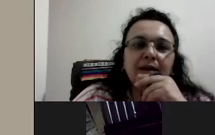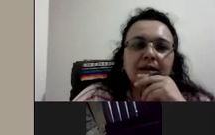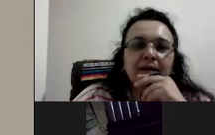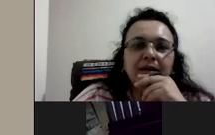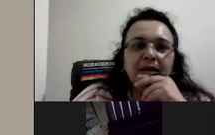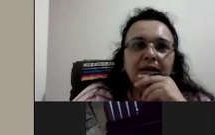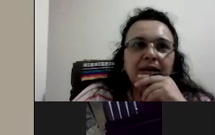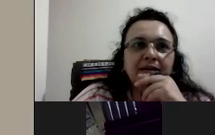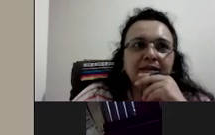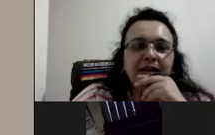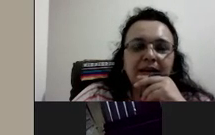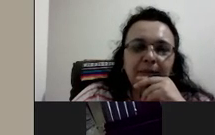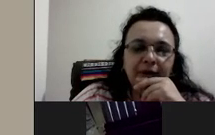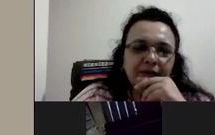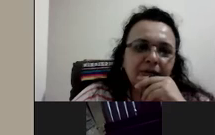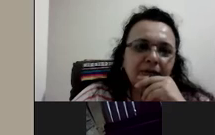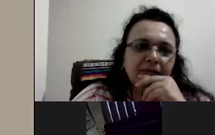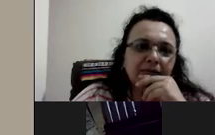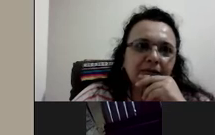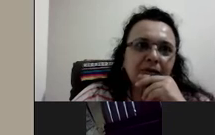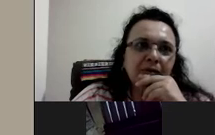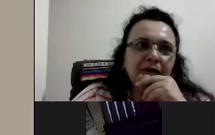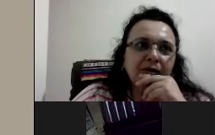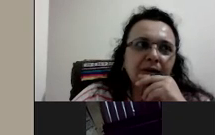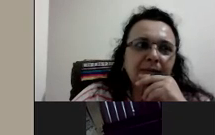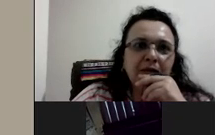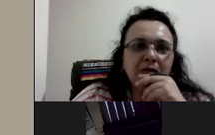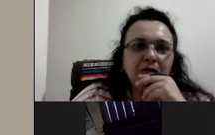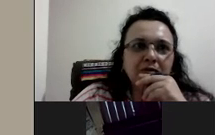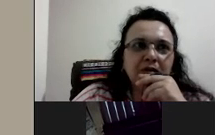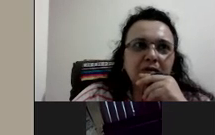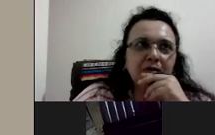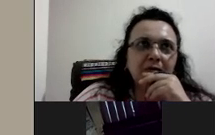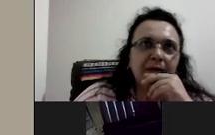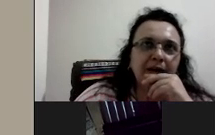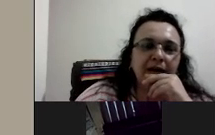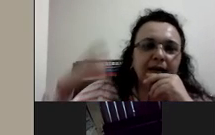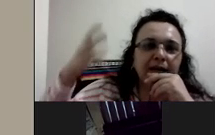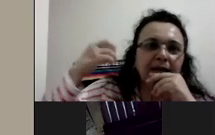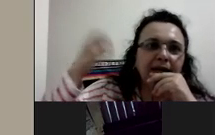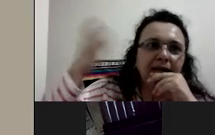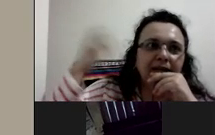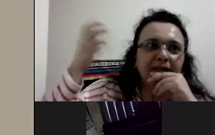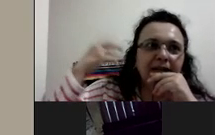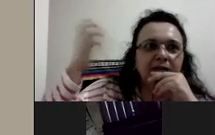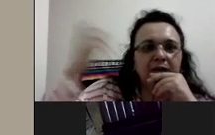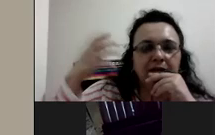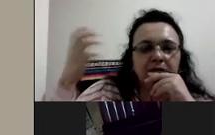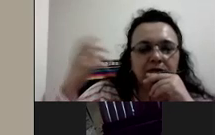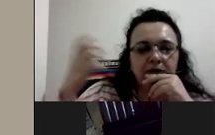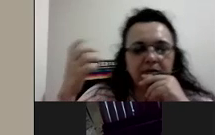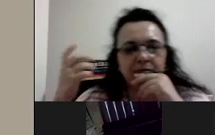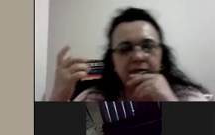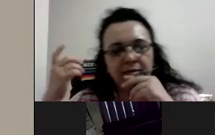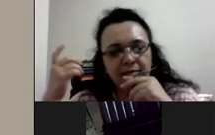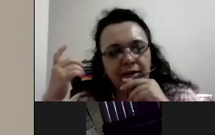idioma, es bueno como ir viéndolo con subtítulos como para ir entendiendo la